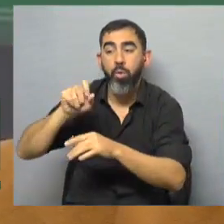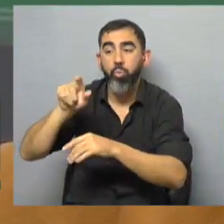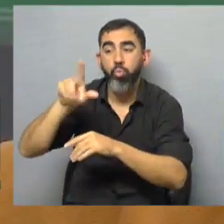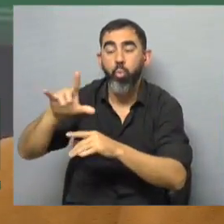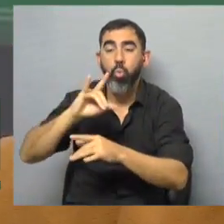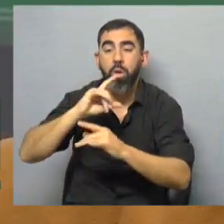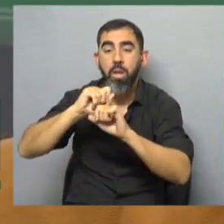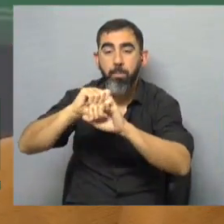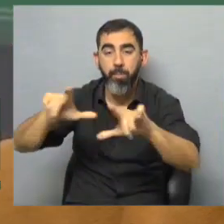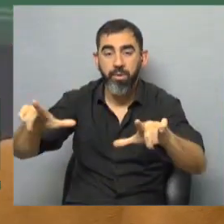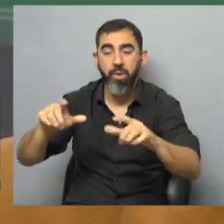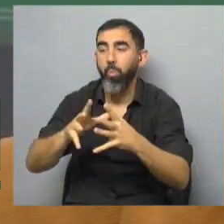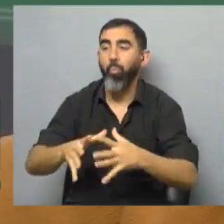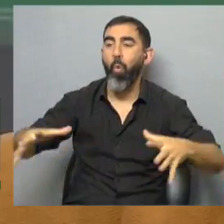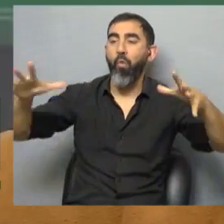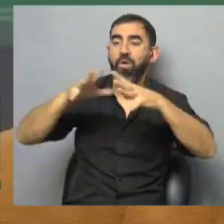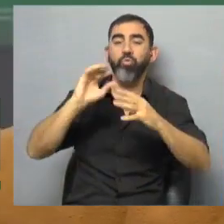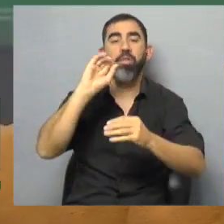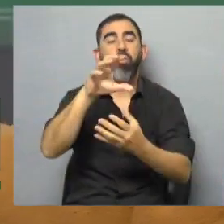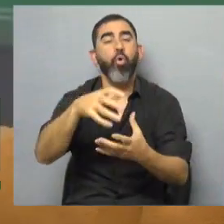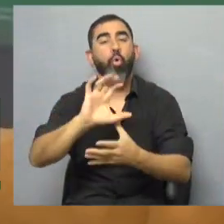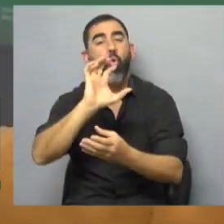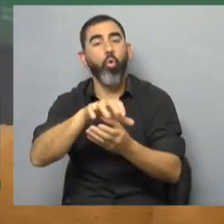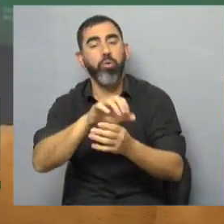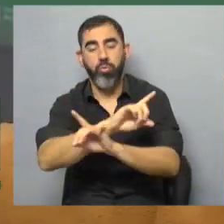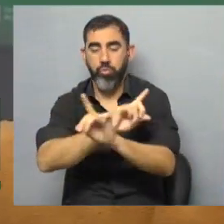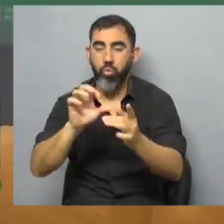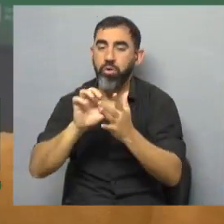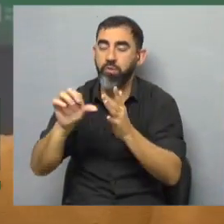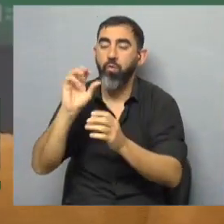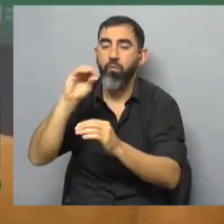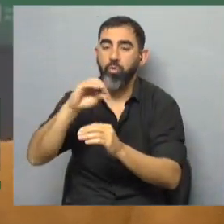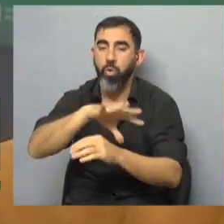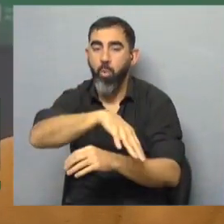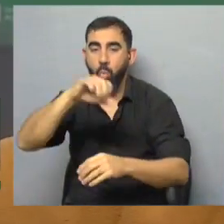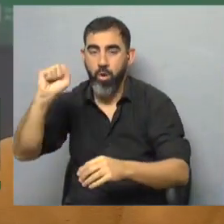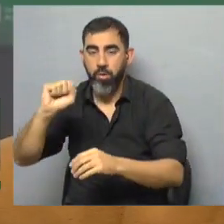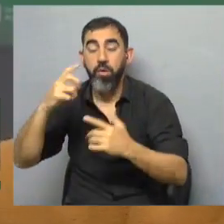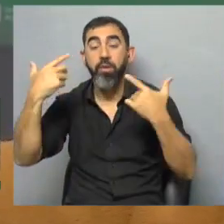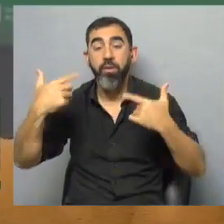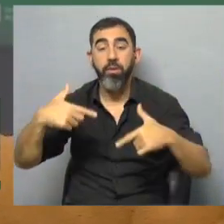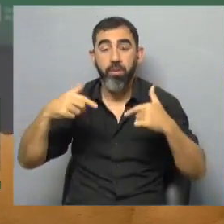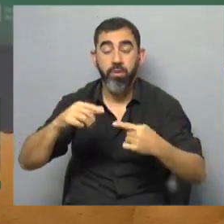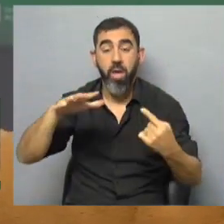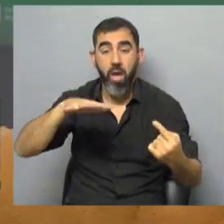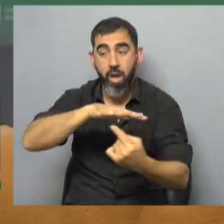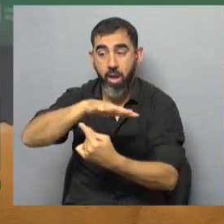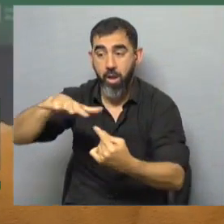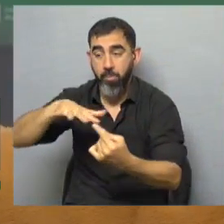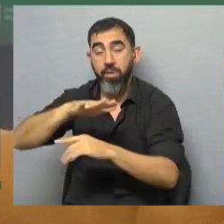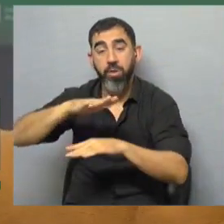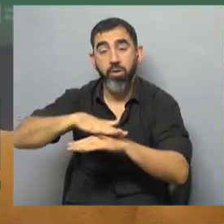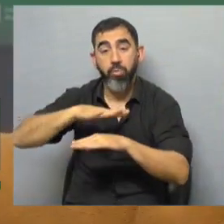de limpieza, o sea, no pueden juntar la basura y llevarla al contenedor, tiene que tener su servicio de recolección. Además, la Intendencia con los agentes ambientales va a